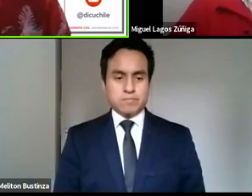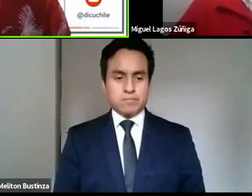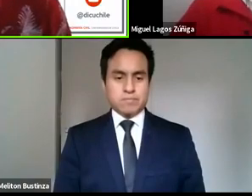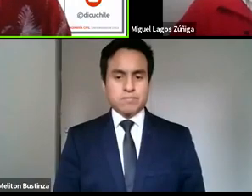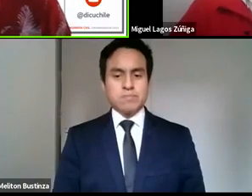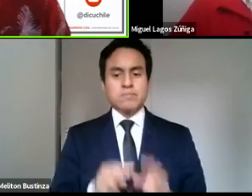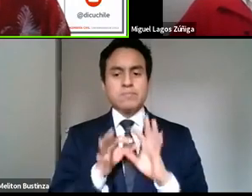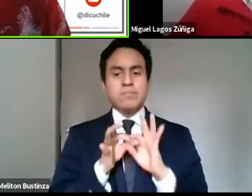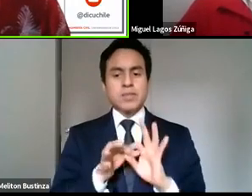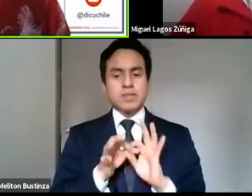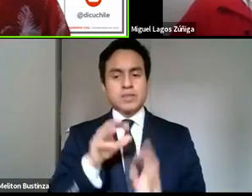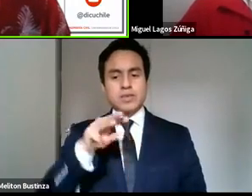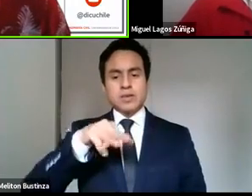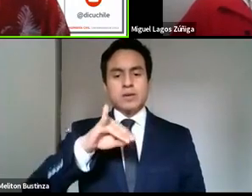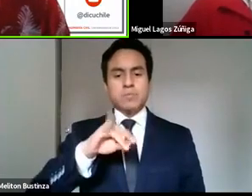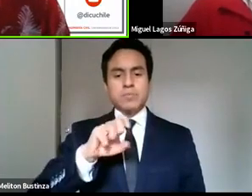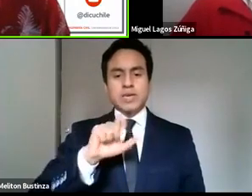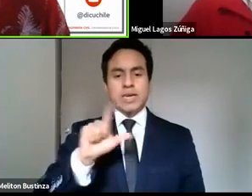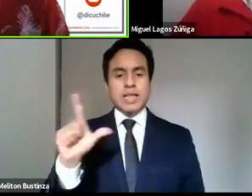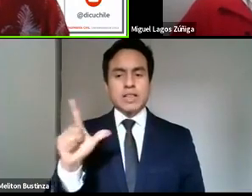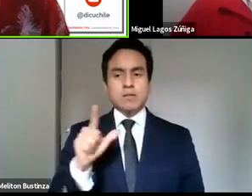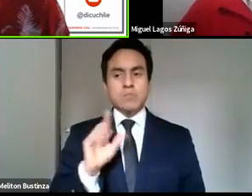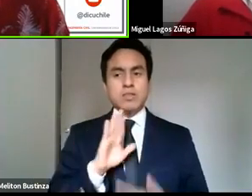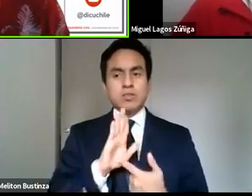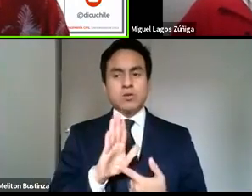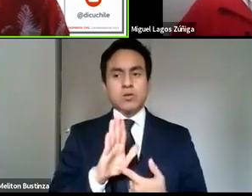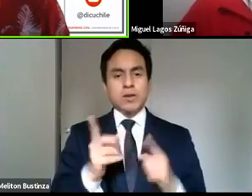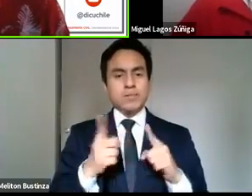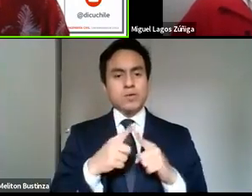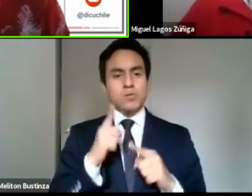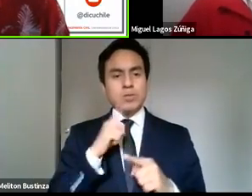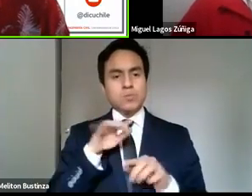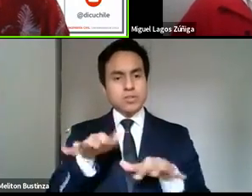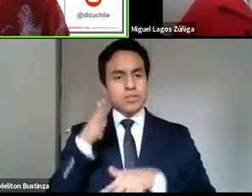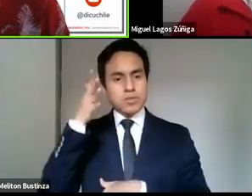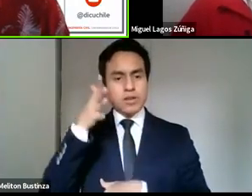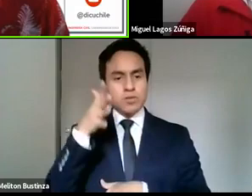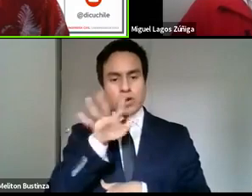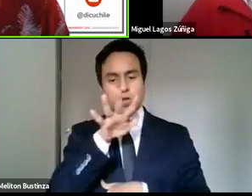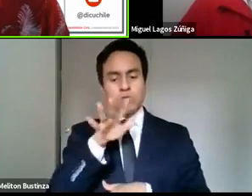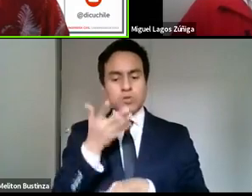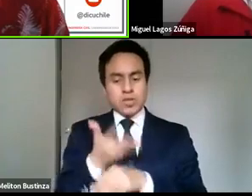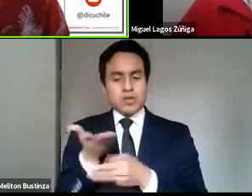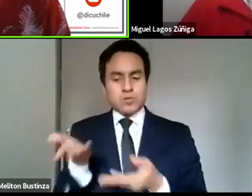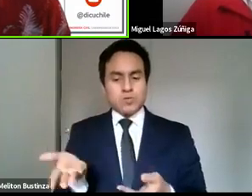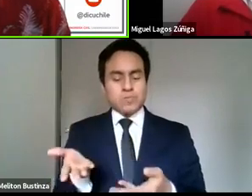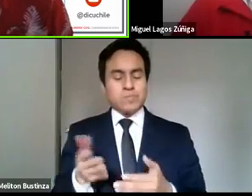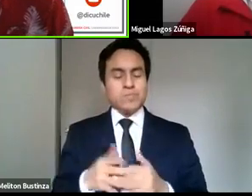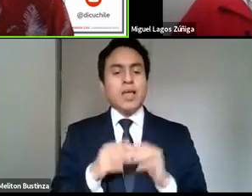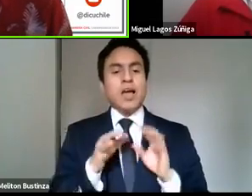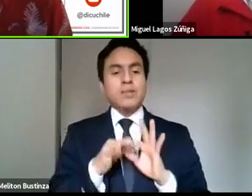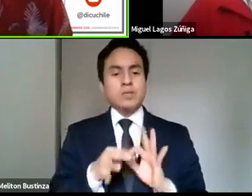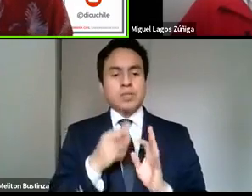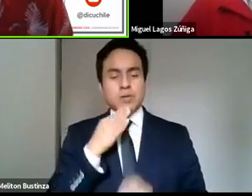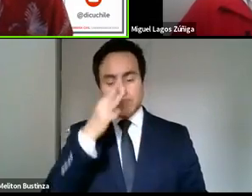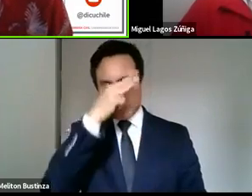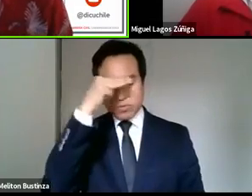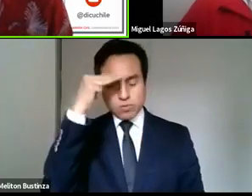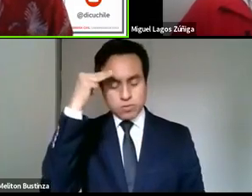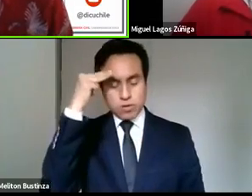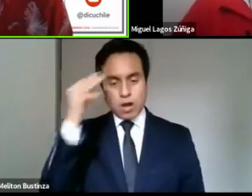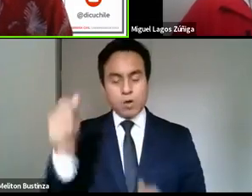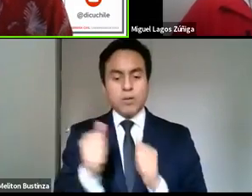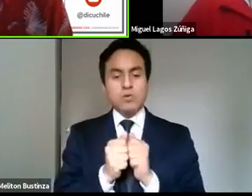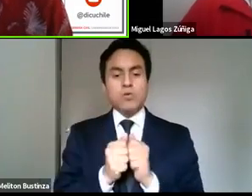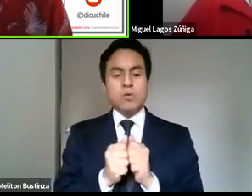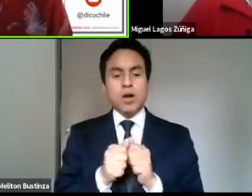Muchas gracias, Miguel, por tu presentación y por haber participado en este último seminario de recursos hídricos. Agradecemos también a Meliton, que nos acompañó